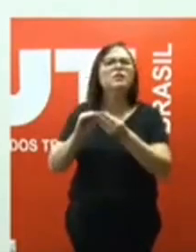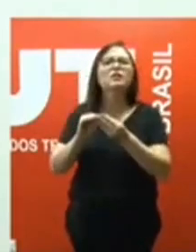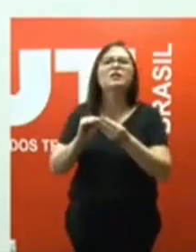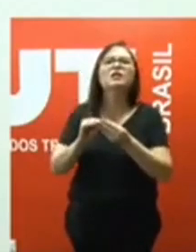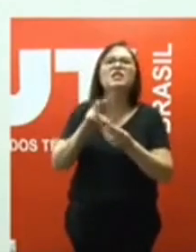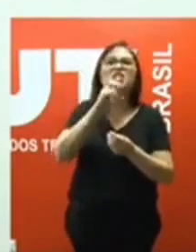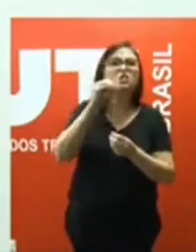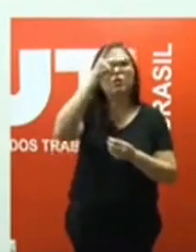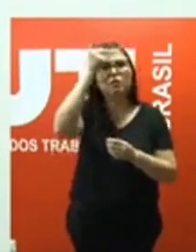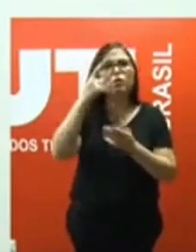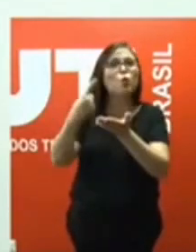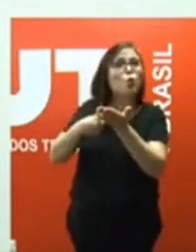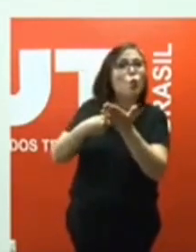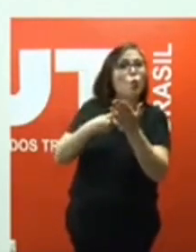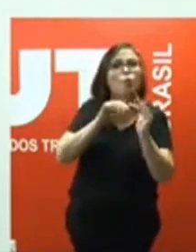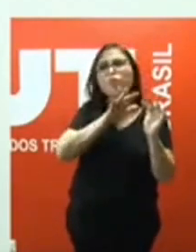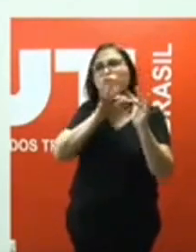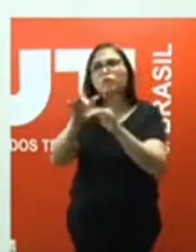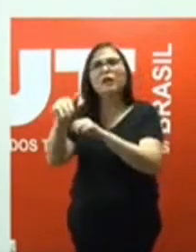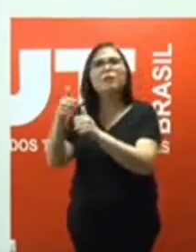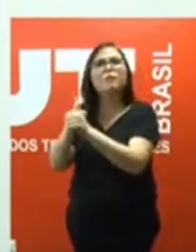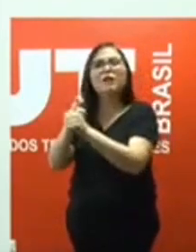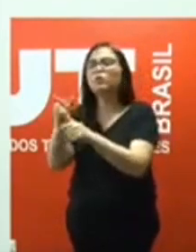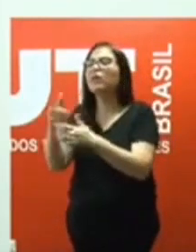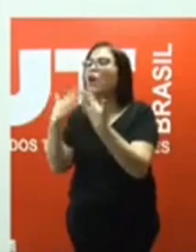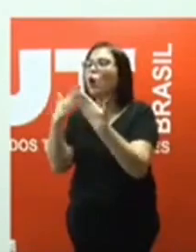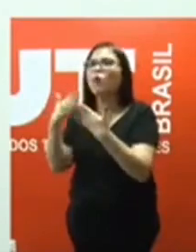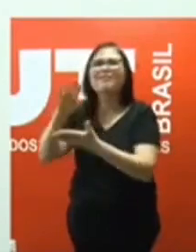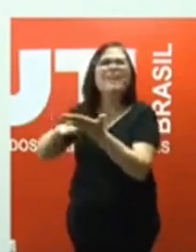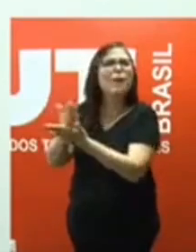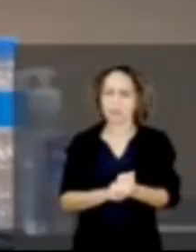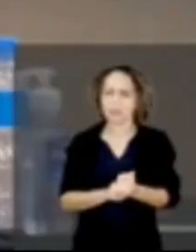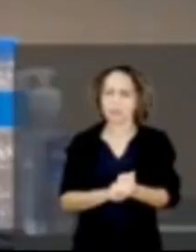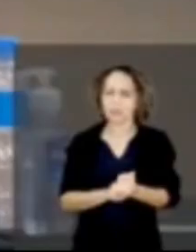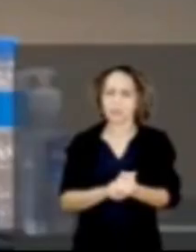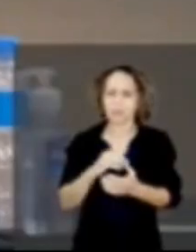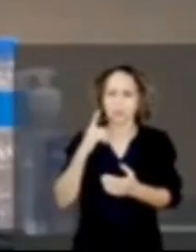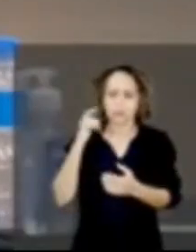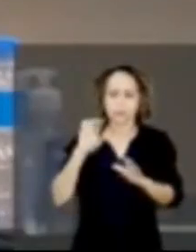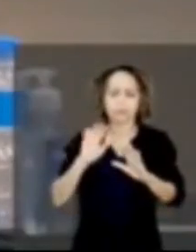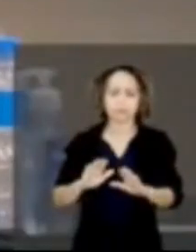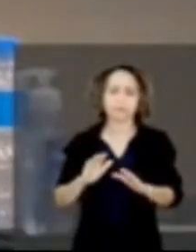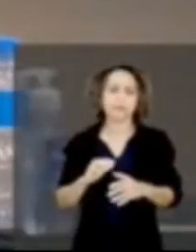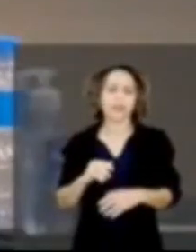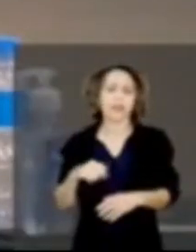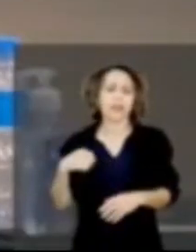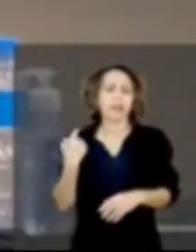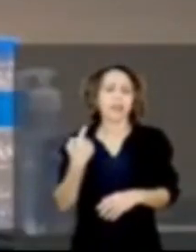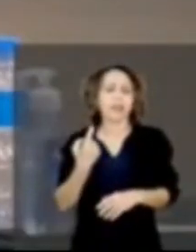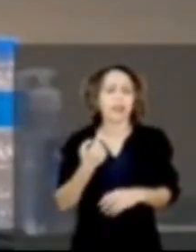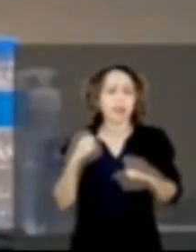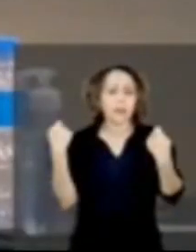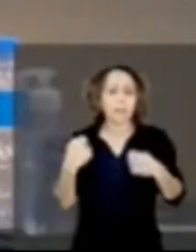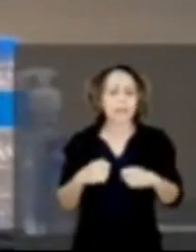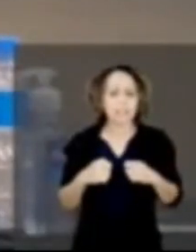mandato en octubre próximo con el apoyo de su base religiosa y ultraconservadora. Esas declaraciones no pasaron desapercibidas para